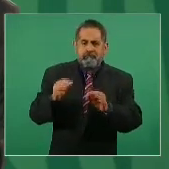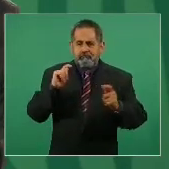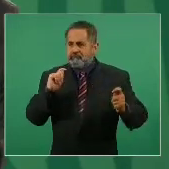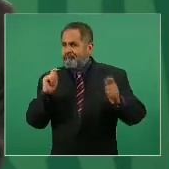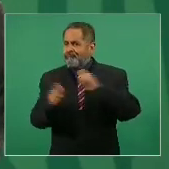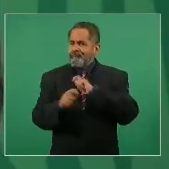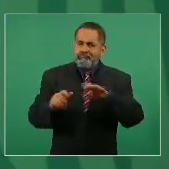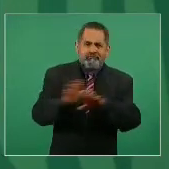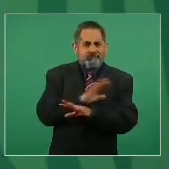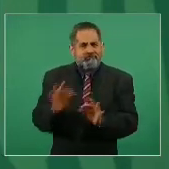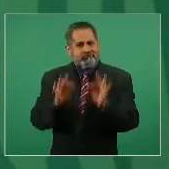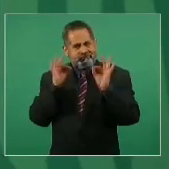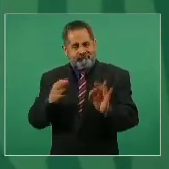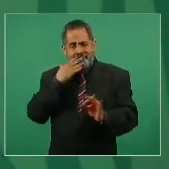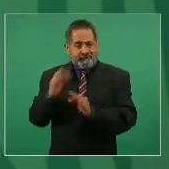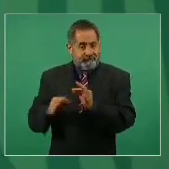consumar la transformación